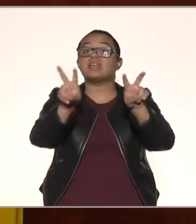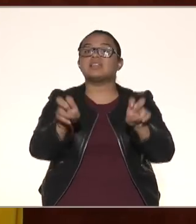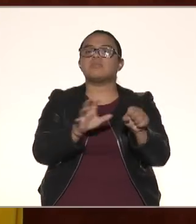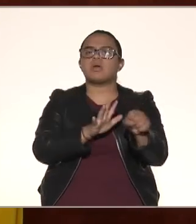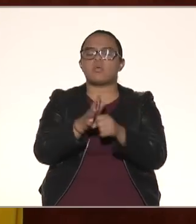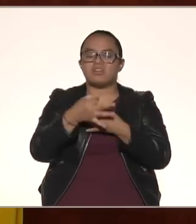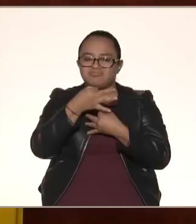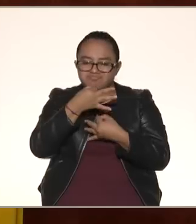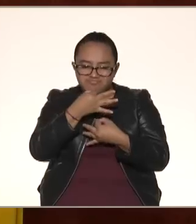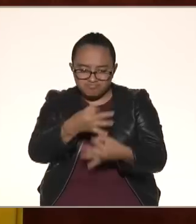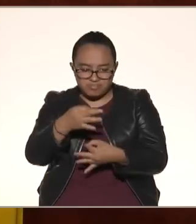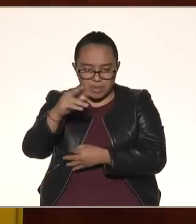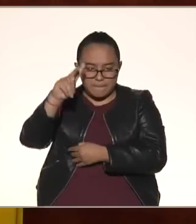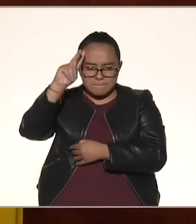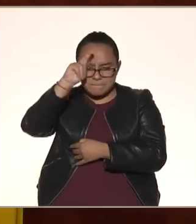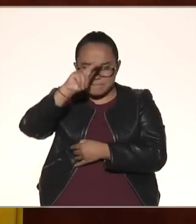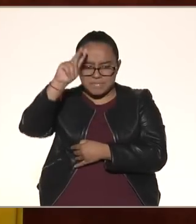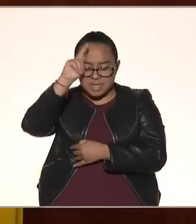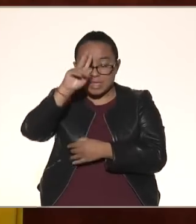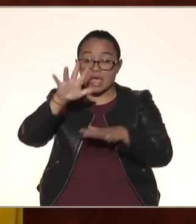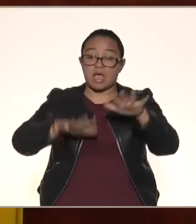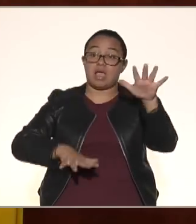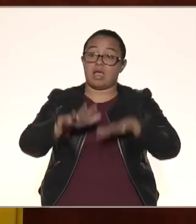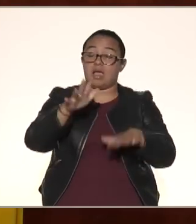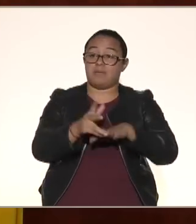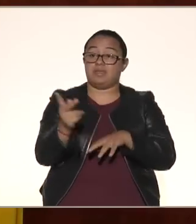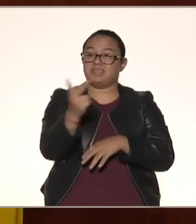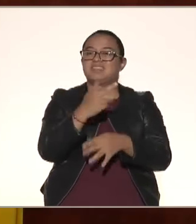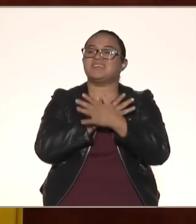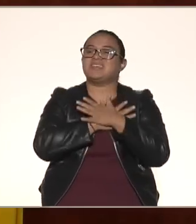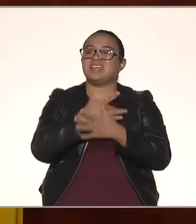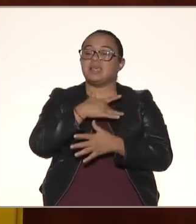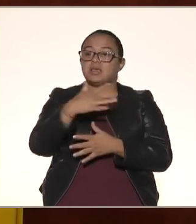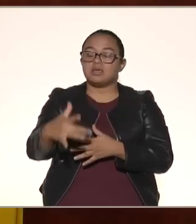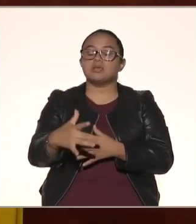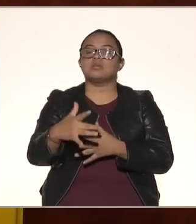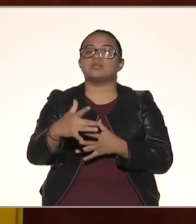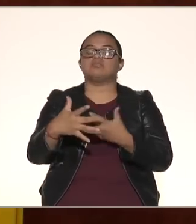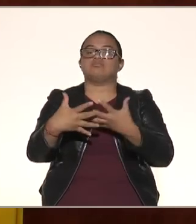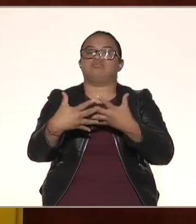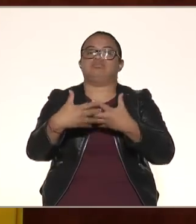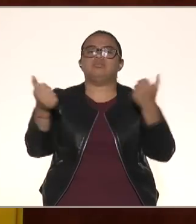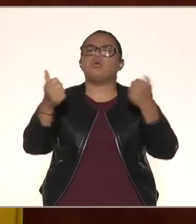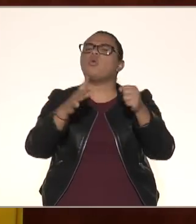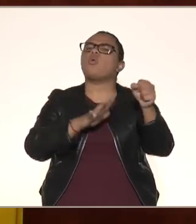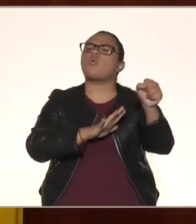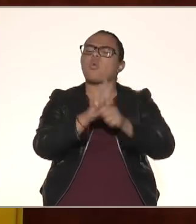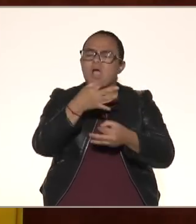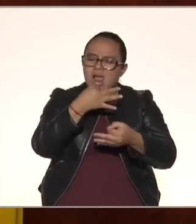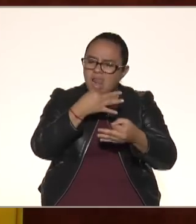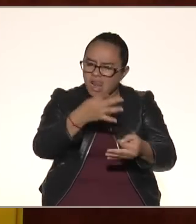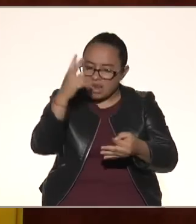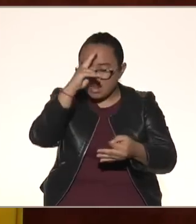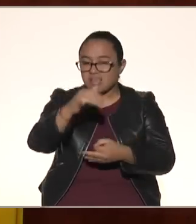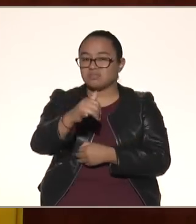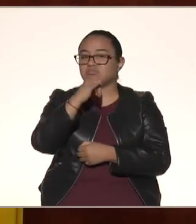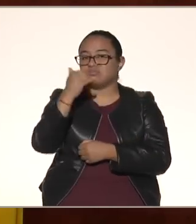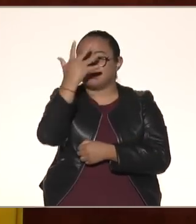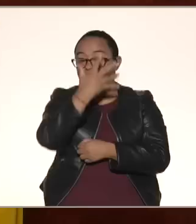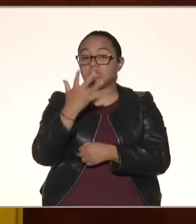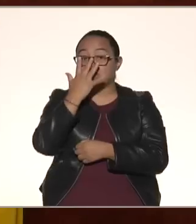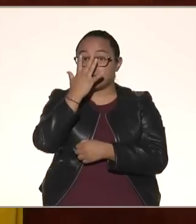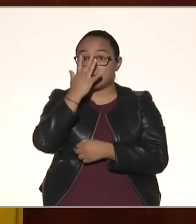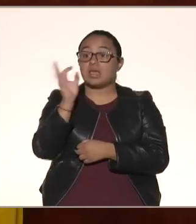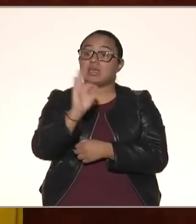adicciones. Adicciones que separan y rompen el vínculo amoroso. Estoy hablando del alcohol. ¿Qué pasa cuando una de las partes o a lo mejor